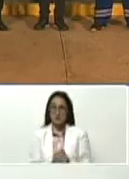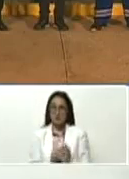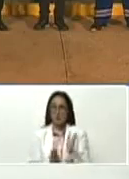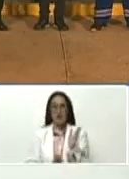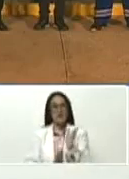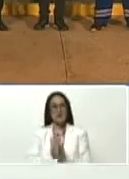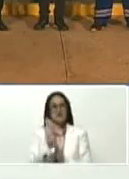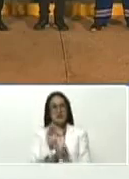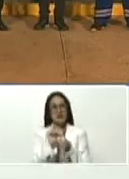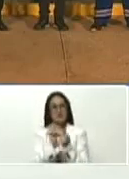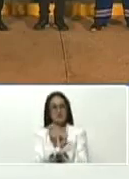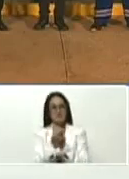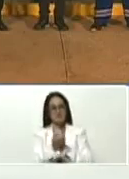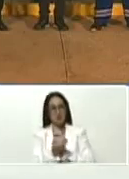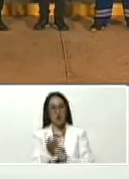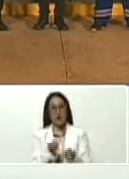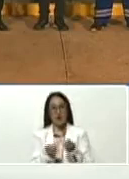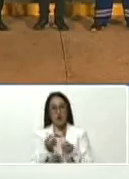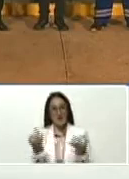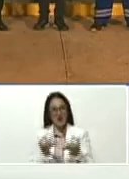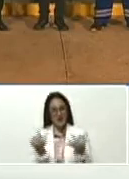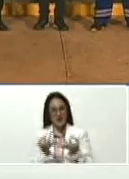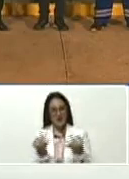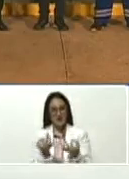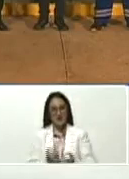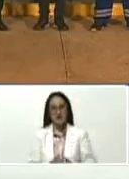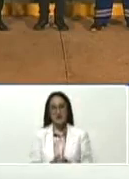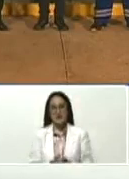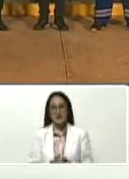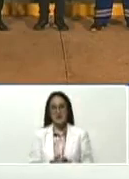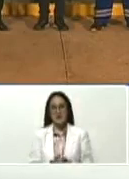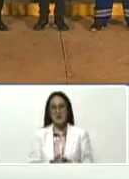crecimiento diversificado de la economía real, de la